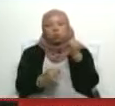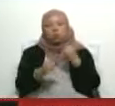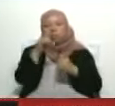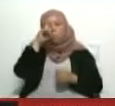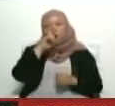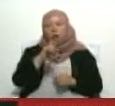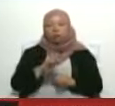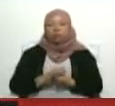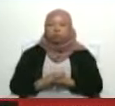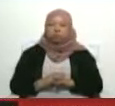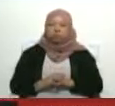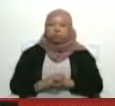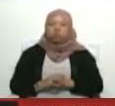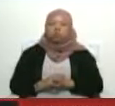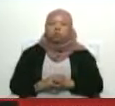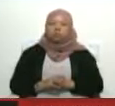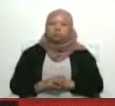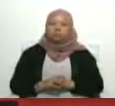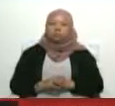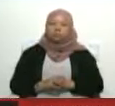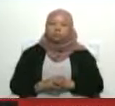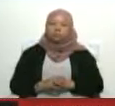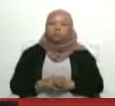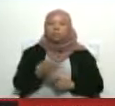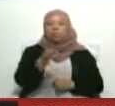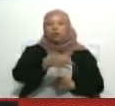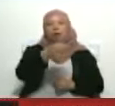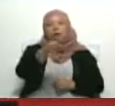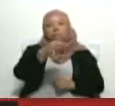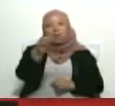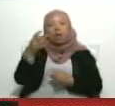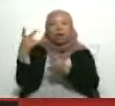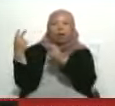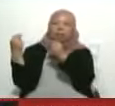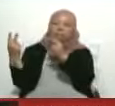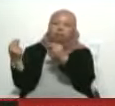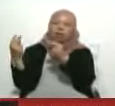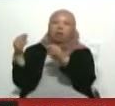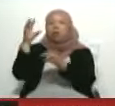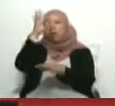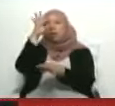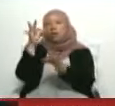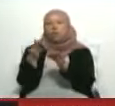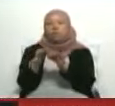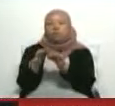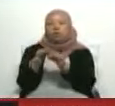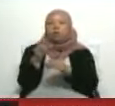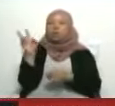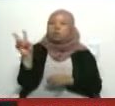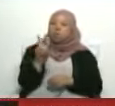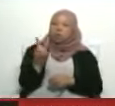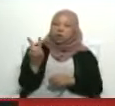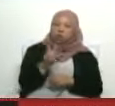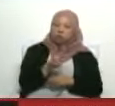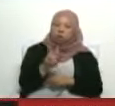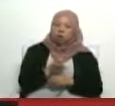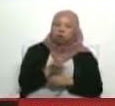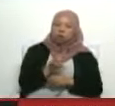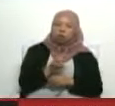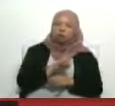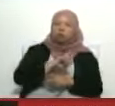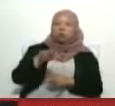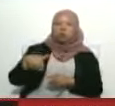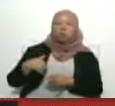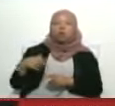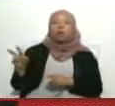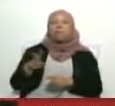años. Mantener siempre la esperanza y la fe de que Venezuela es y será no solo un